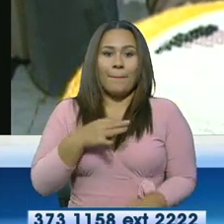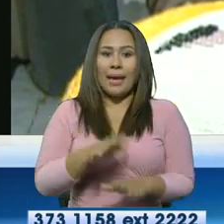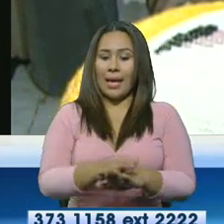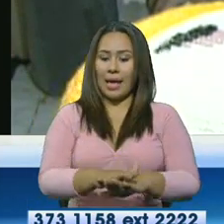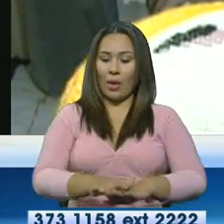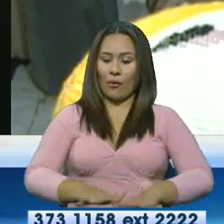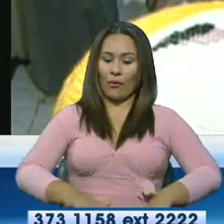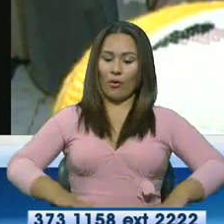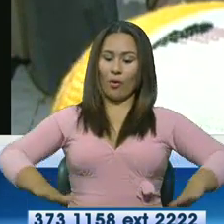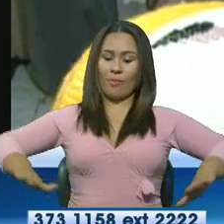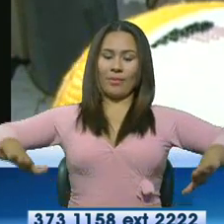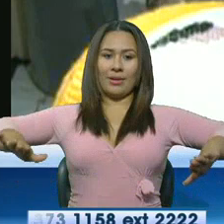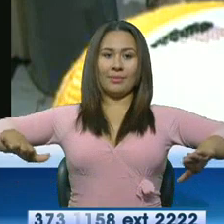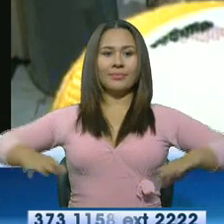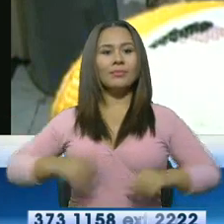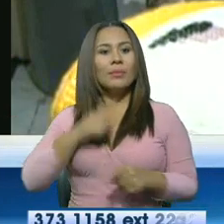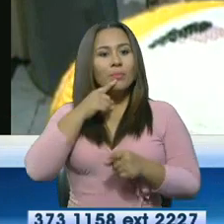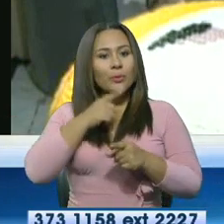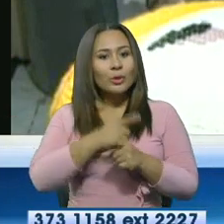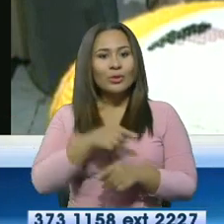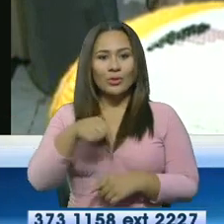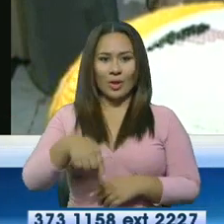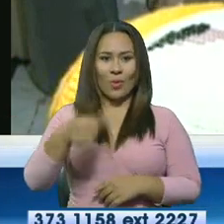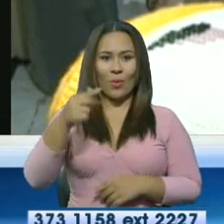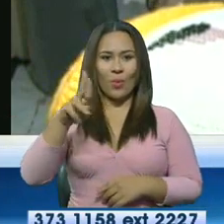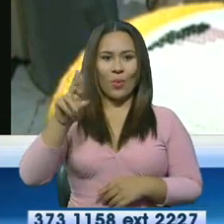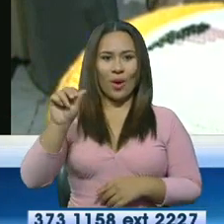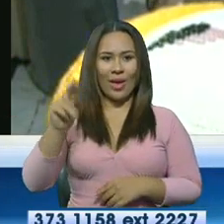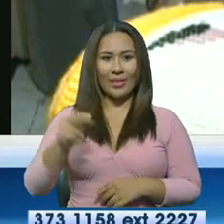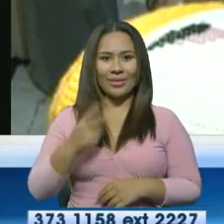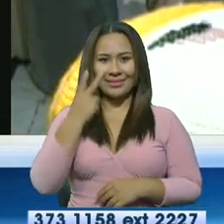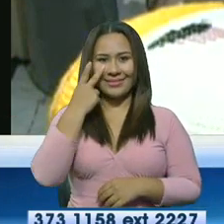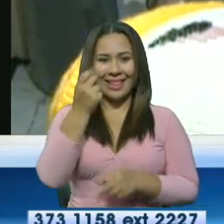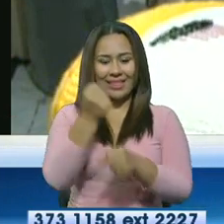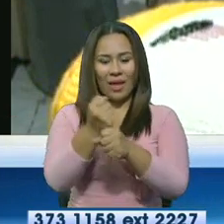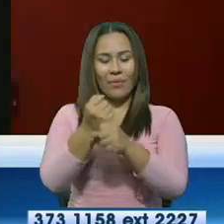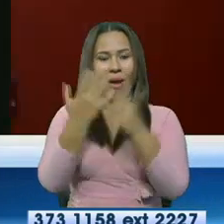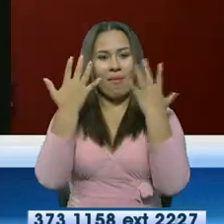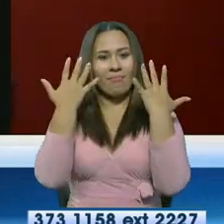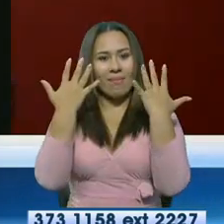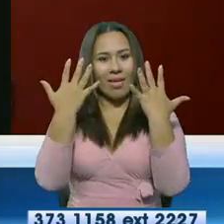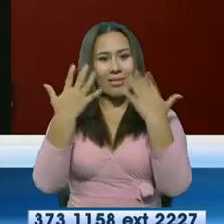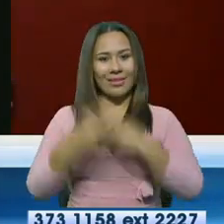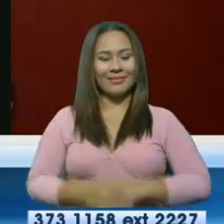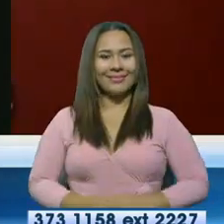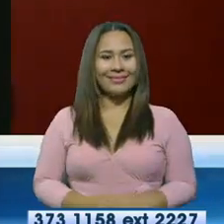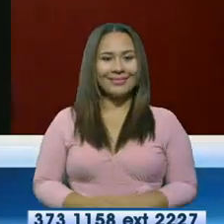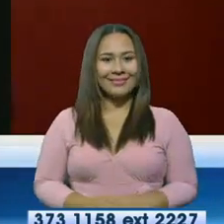alfombra, y por eso es que Guano se caracterizó por artesanal.